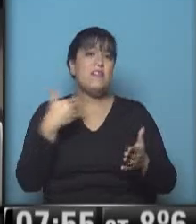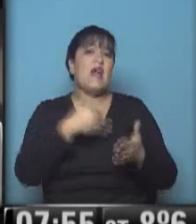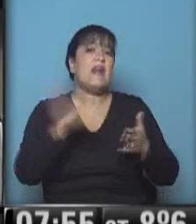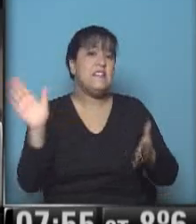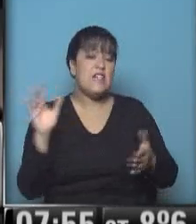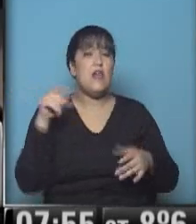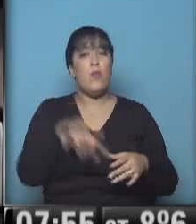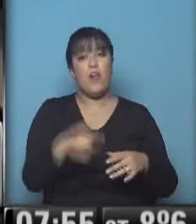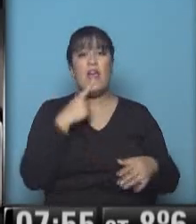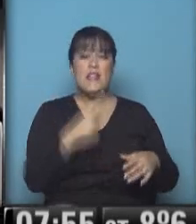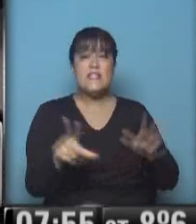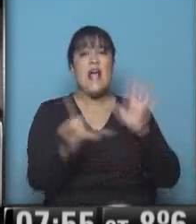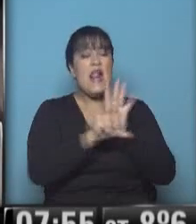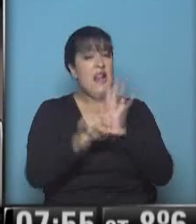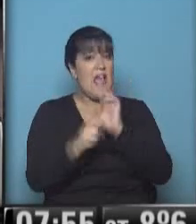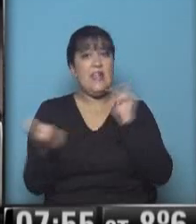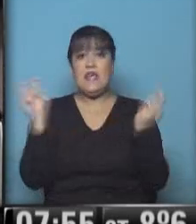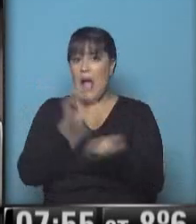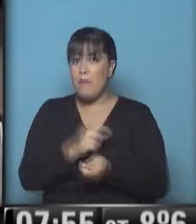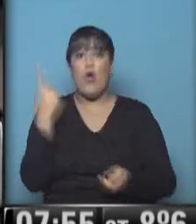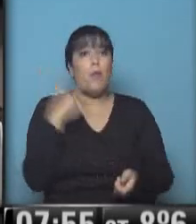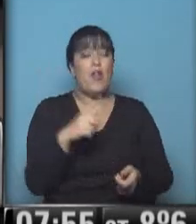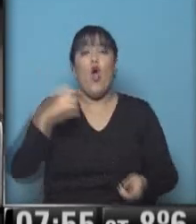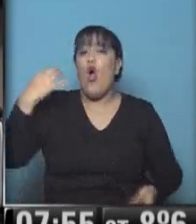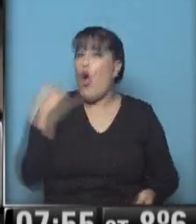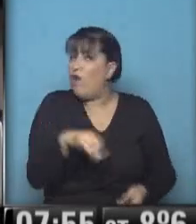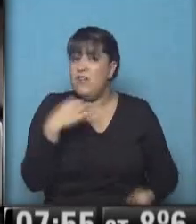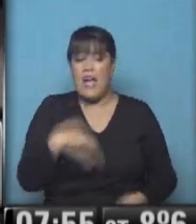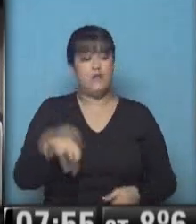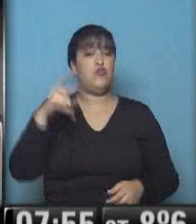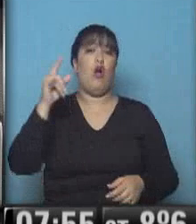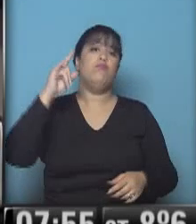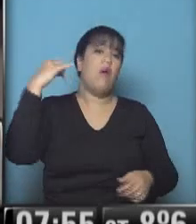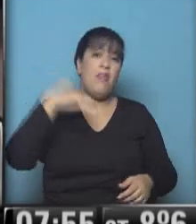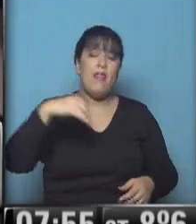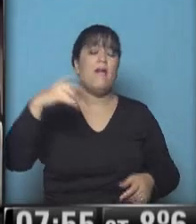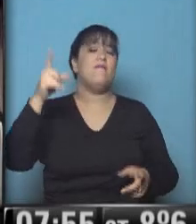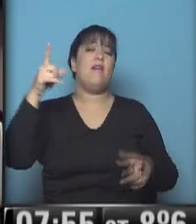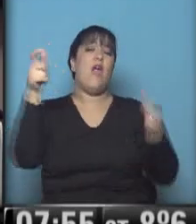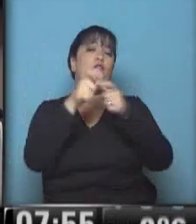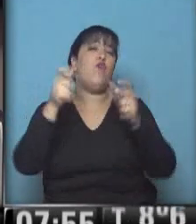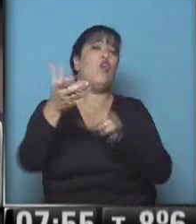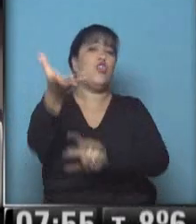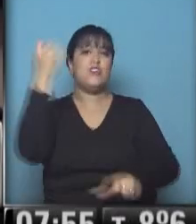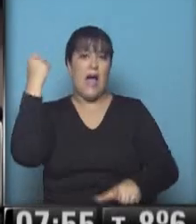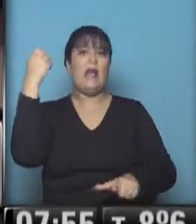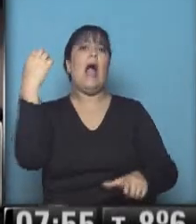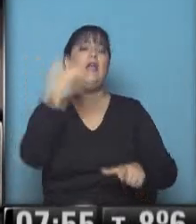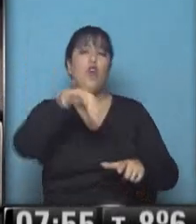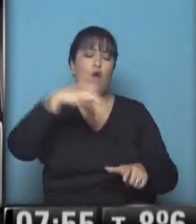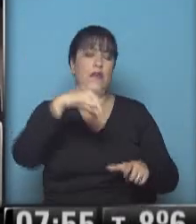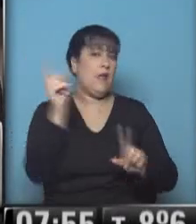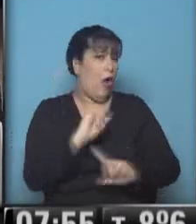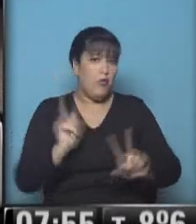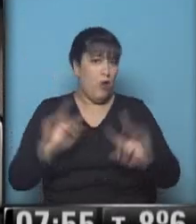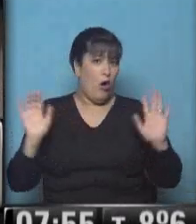es un cambio de la legislación pero como no están obligados no es que se les quita el bono que tienen y se los obliga a recibir otro y si